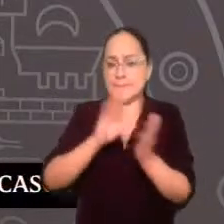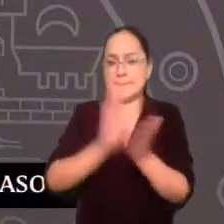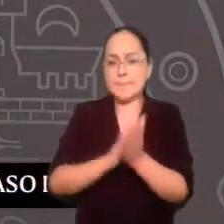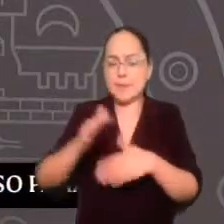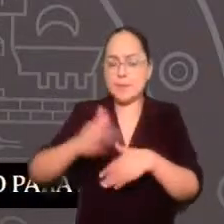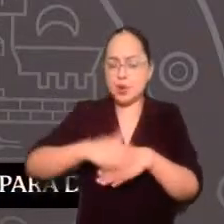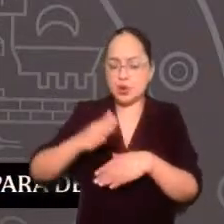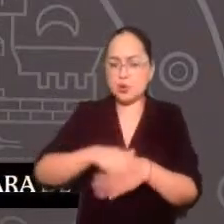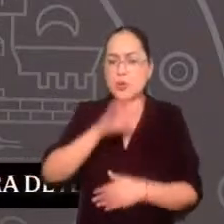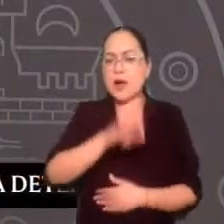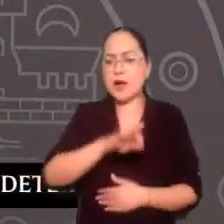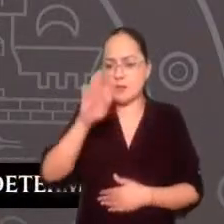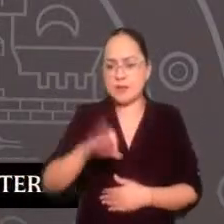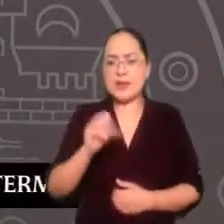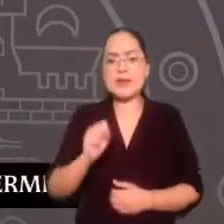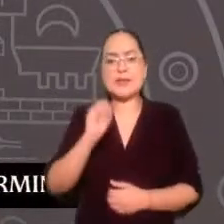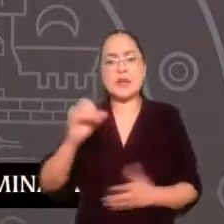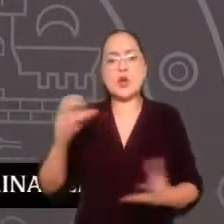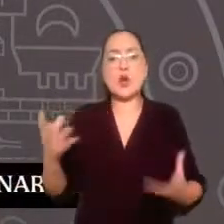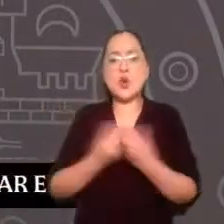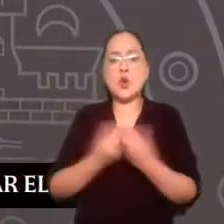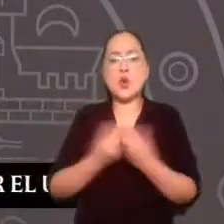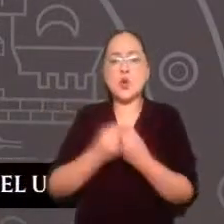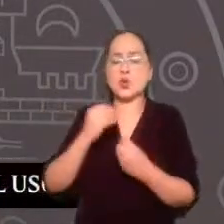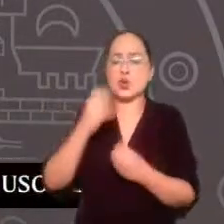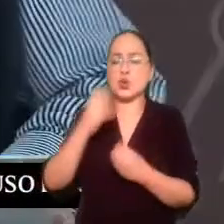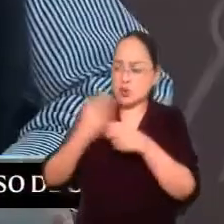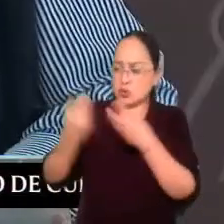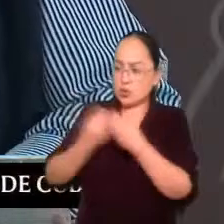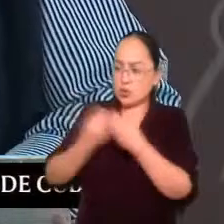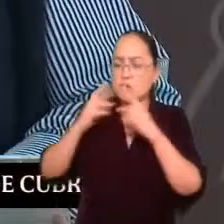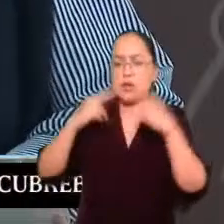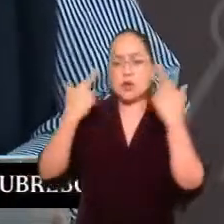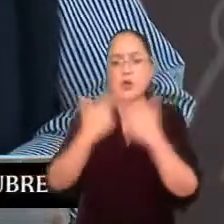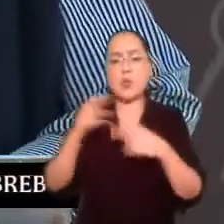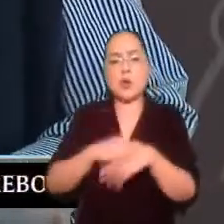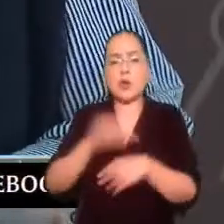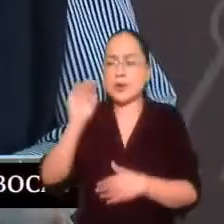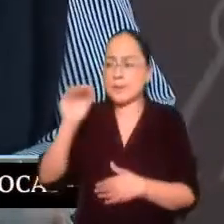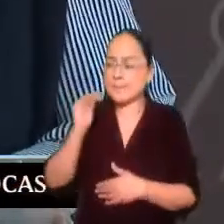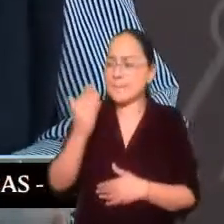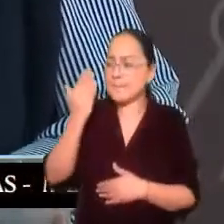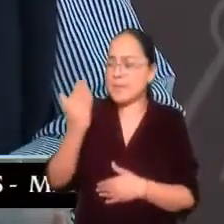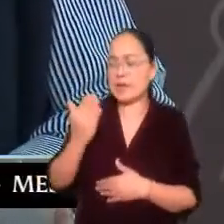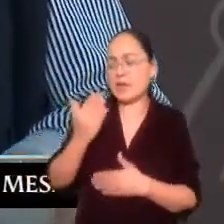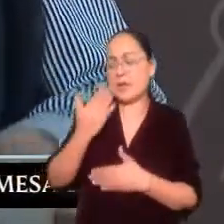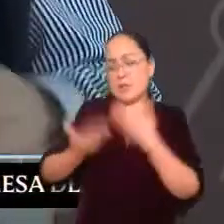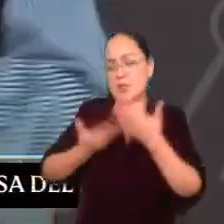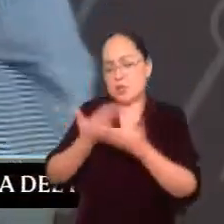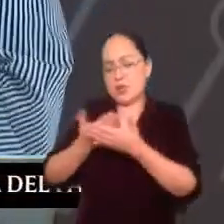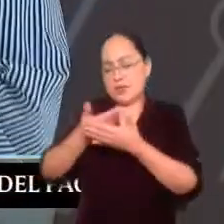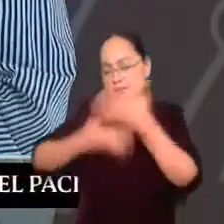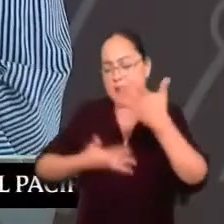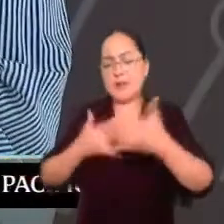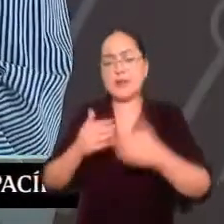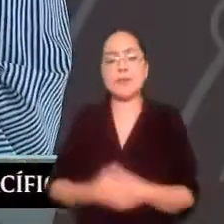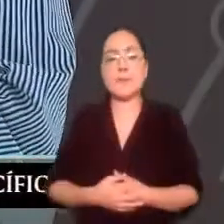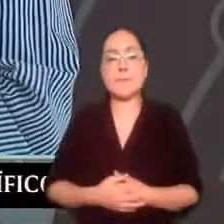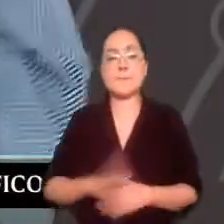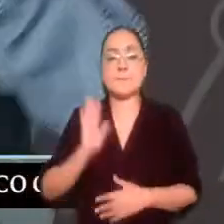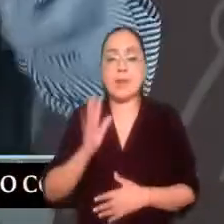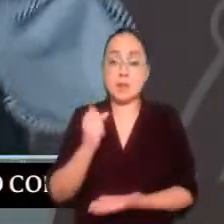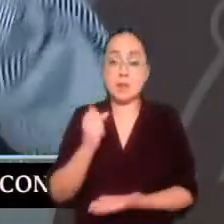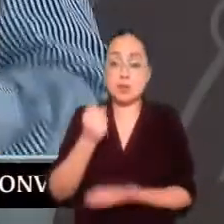el rector porque le hemos pedido una serie de programas en este sentido. Entonces ya tenemos presupuesto. No vamos a ver ya